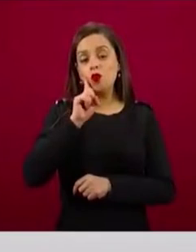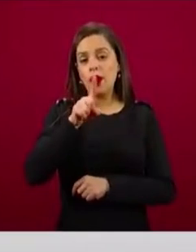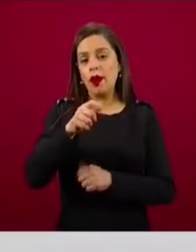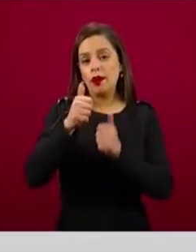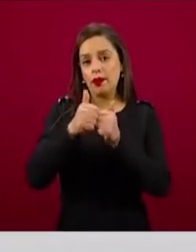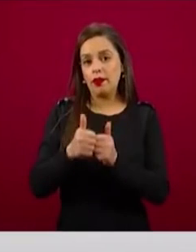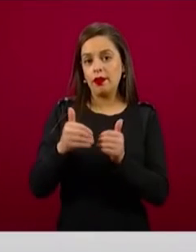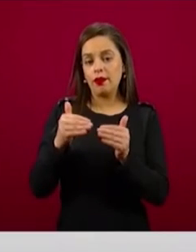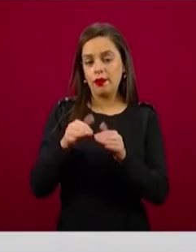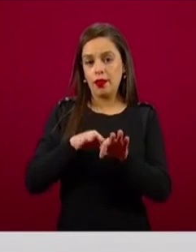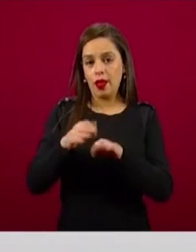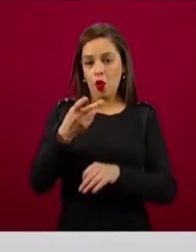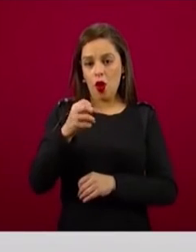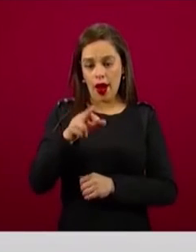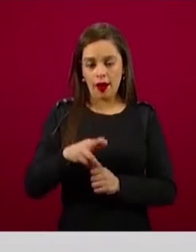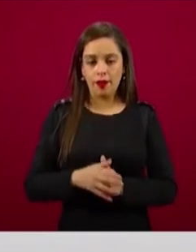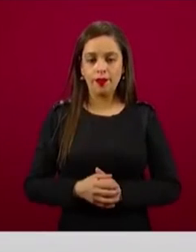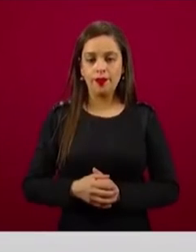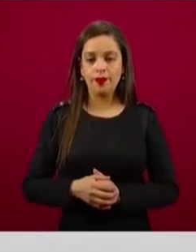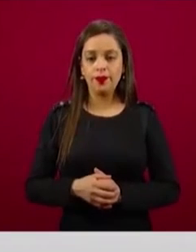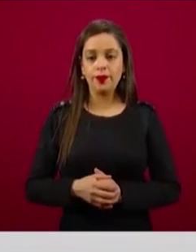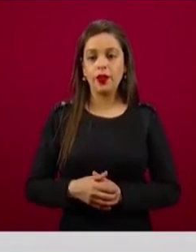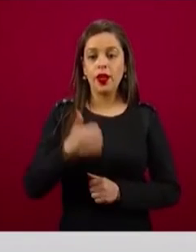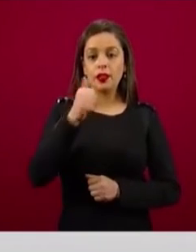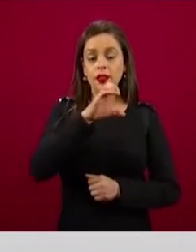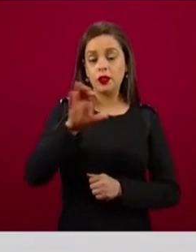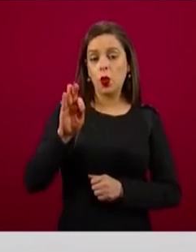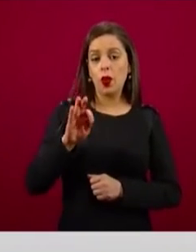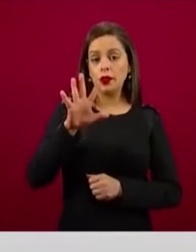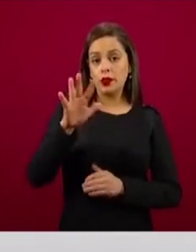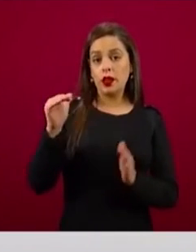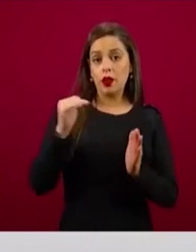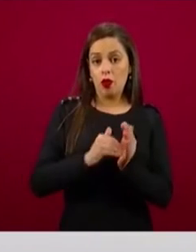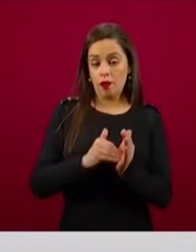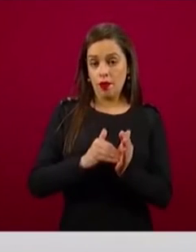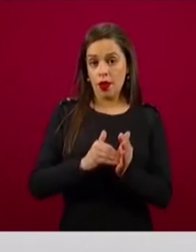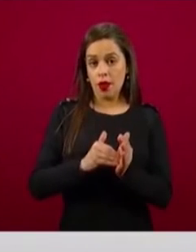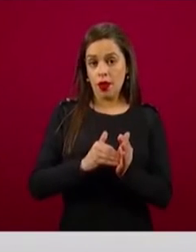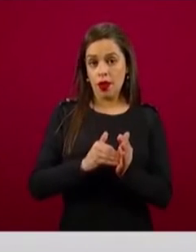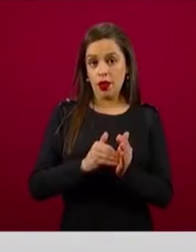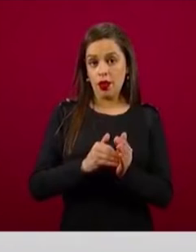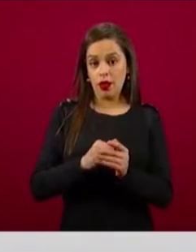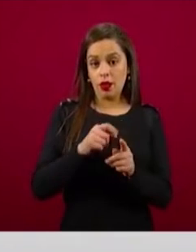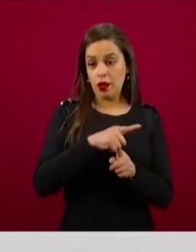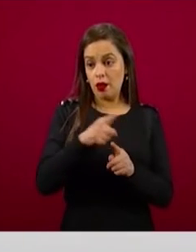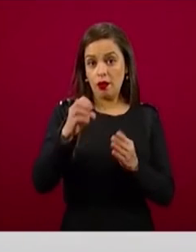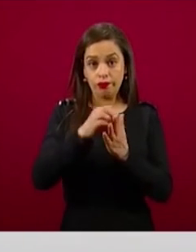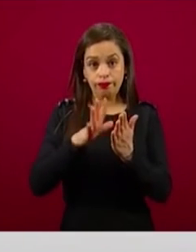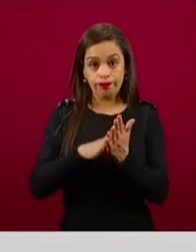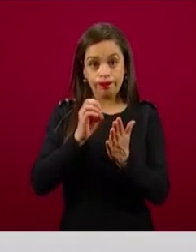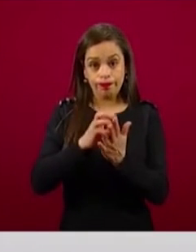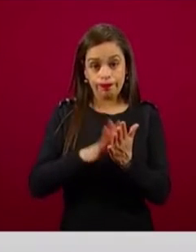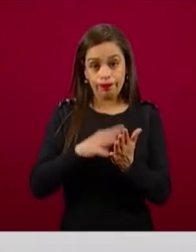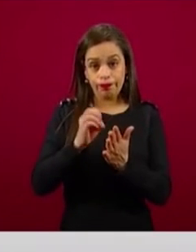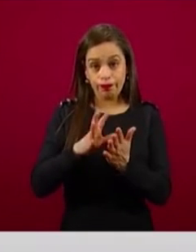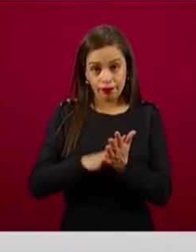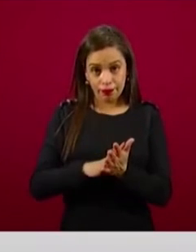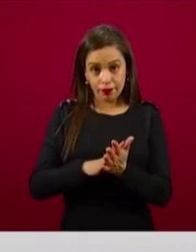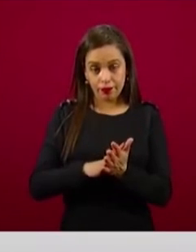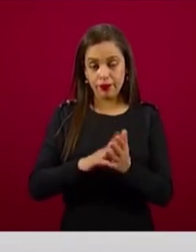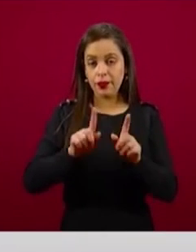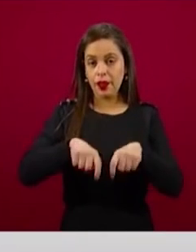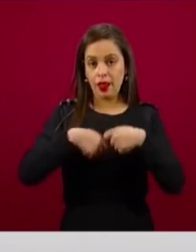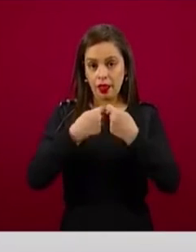decíamos de los 645 mil casos vimos y registramos son y van a recibir su crédito